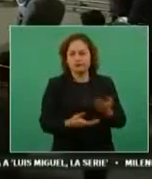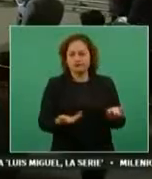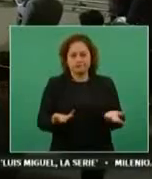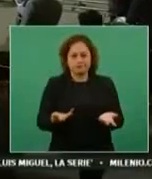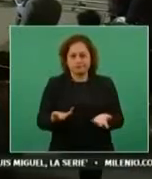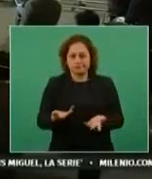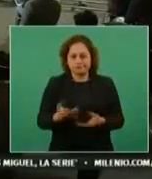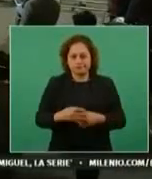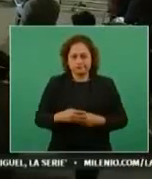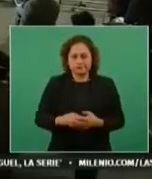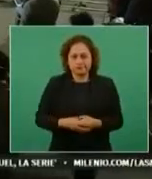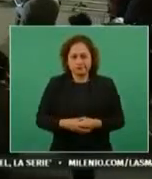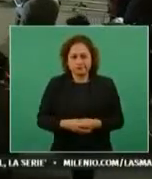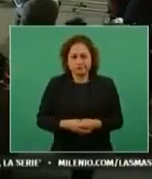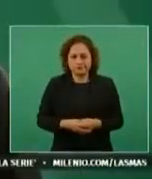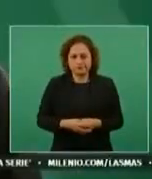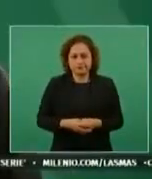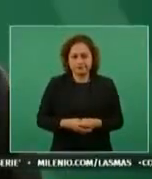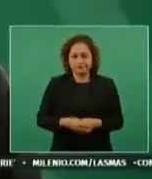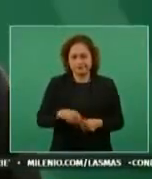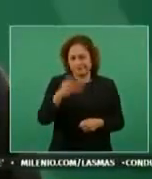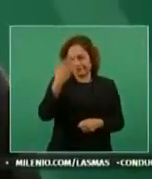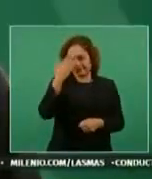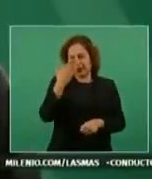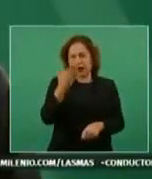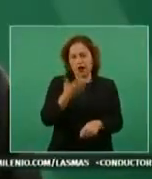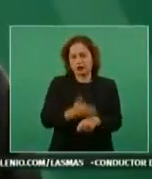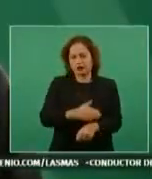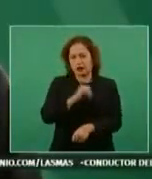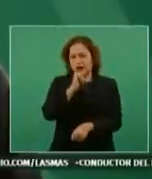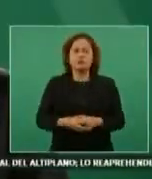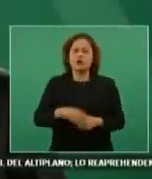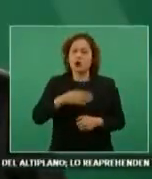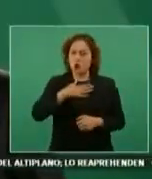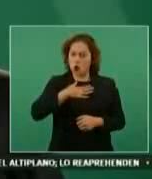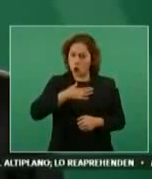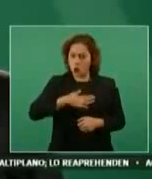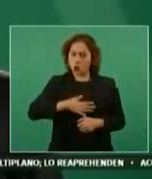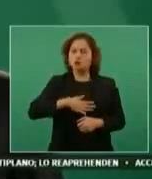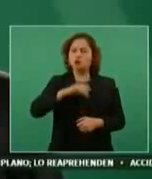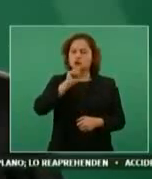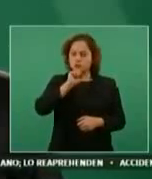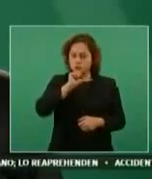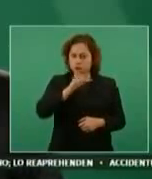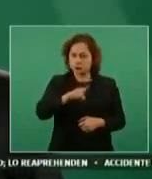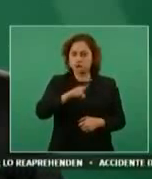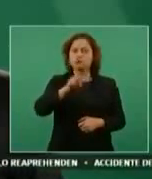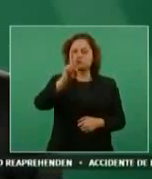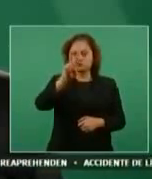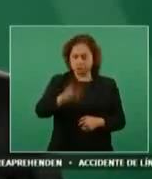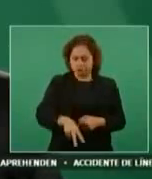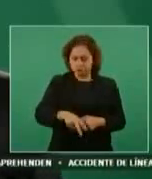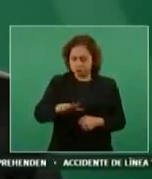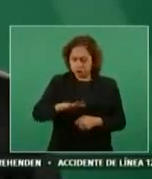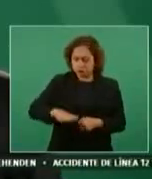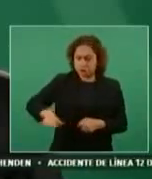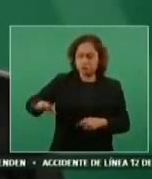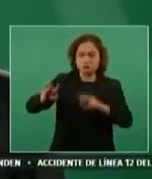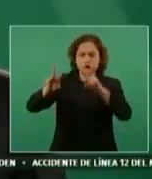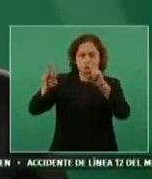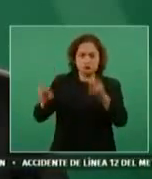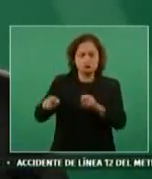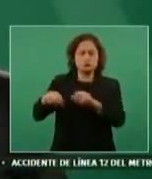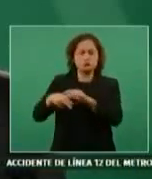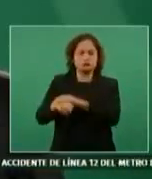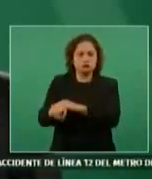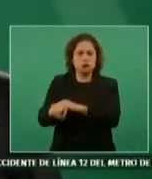aplicó para que se construyera la línea 12. Ay, no olvidemos eso, sí, ¿eh? Ahí estaban bien contentos en la fotito inaugurando el metro. Ahí está, bueno, la foto. El tema también es de lana